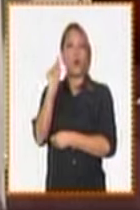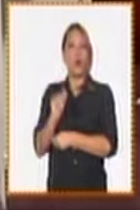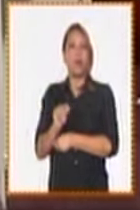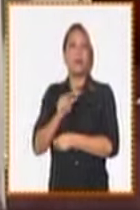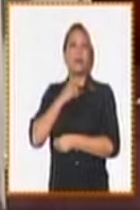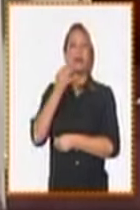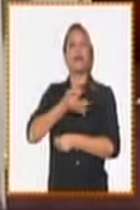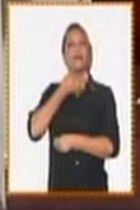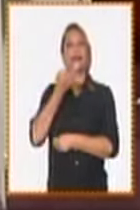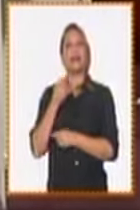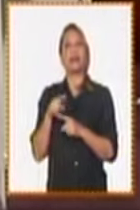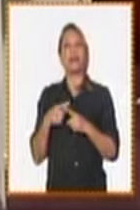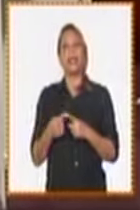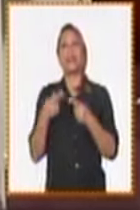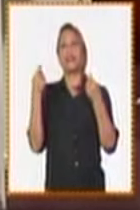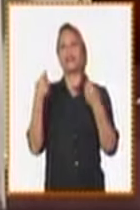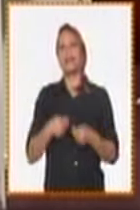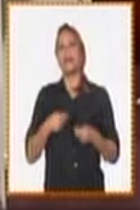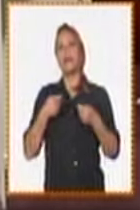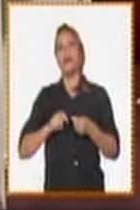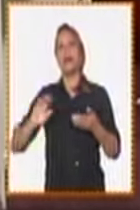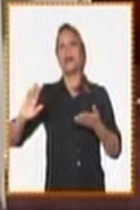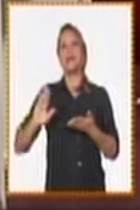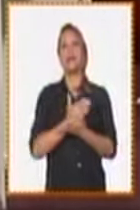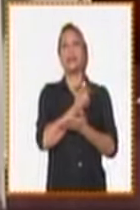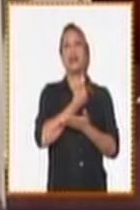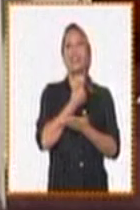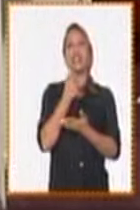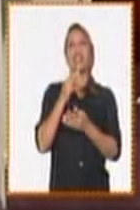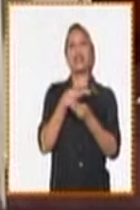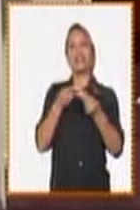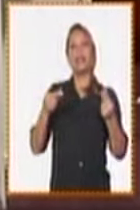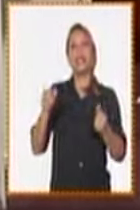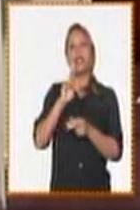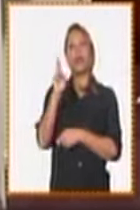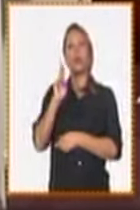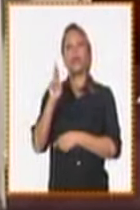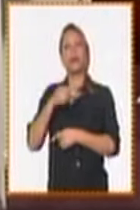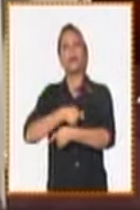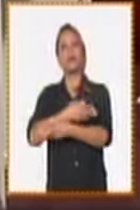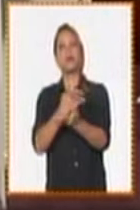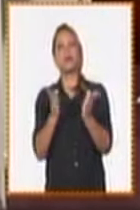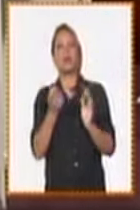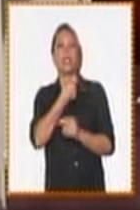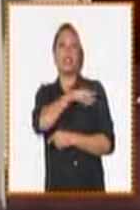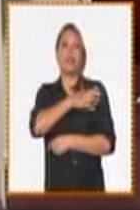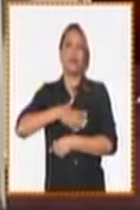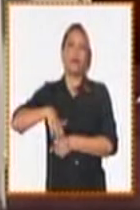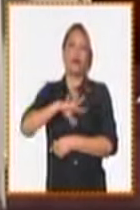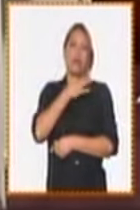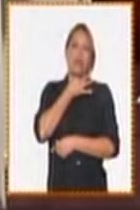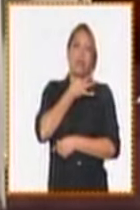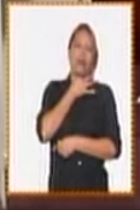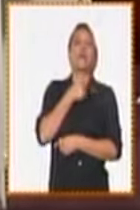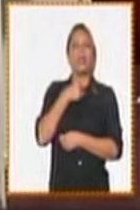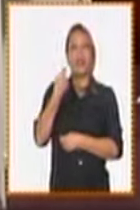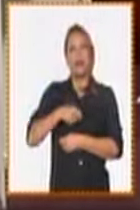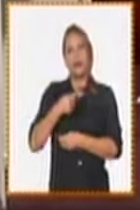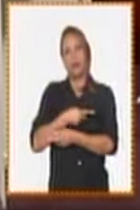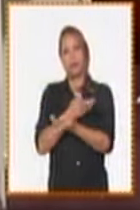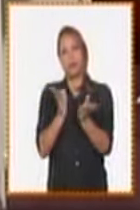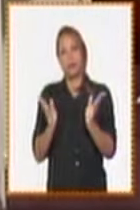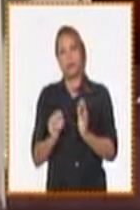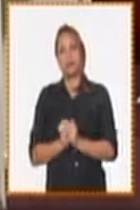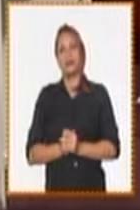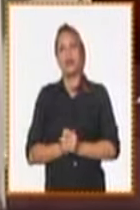que había que quitar las tierras a los ricos y había que distribuirla entre toda la población, entre los pobres. Un postulado